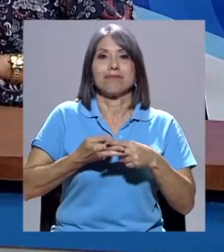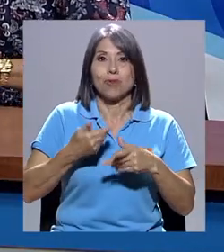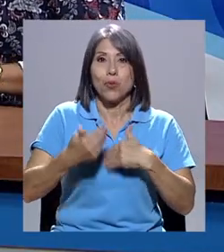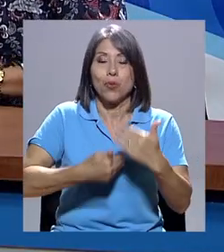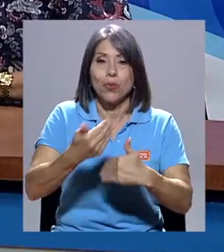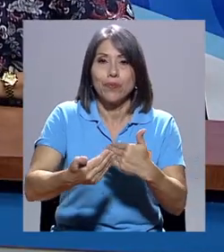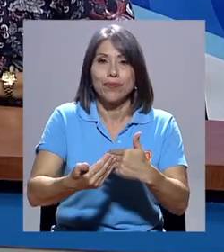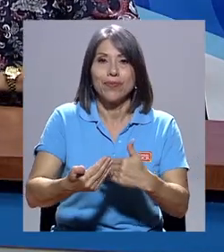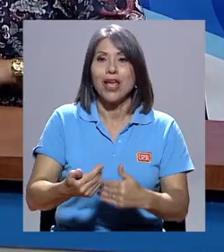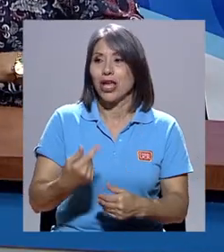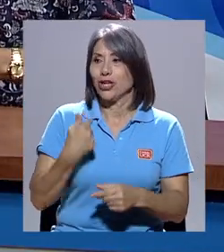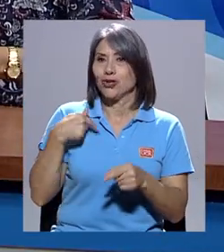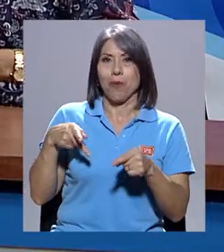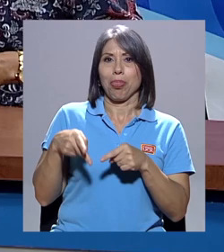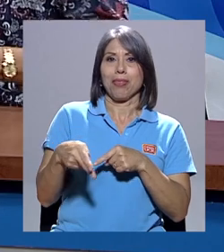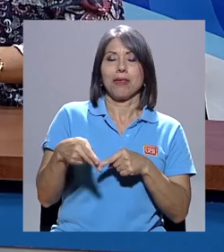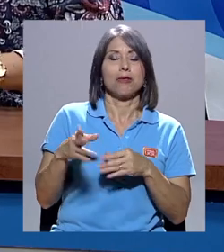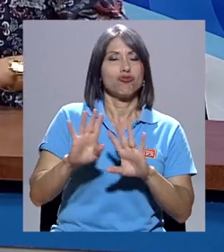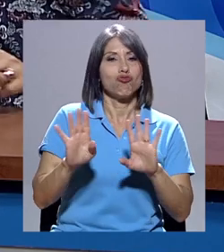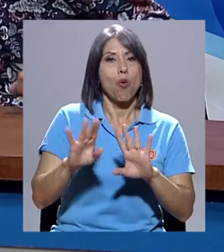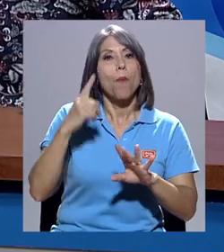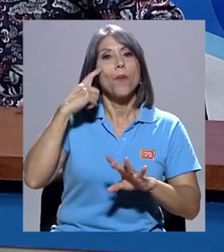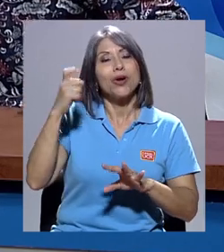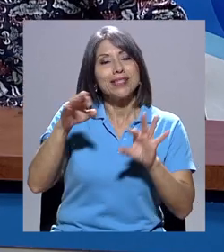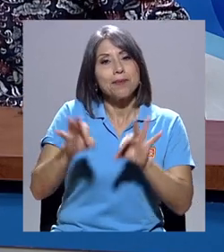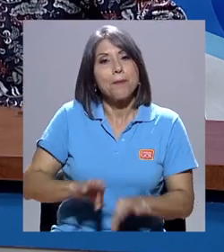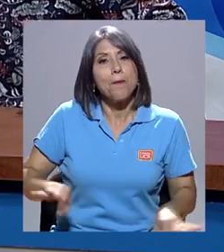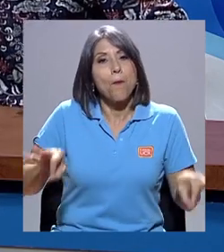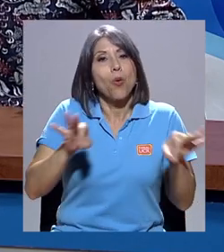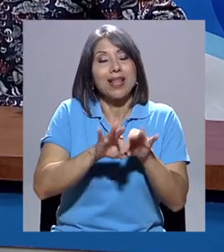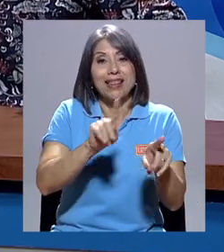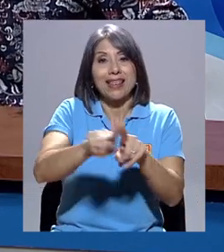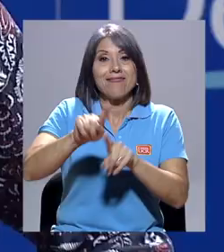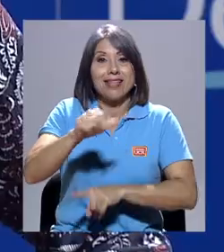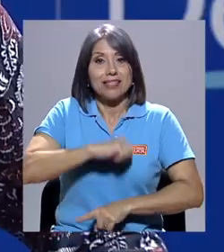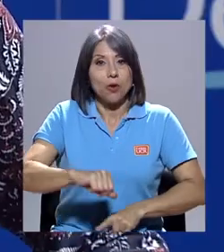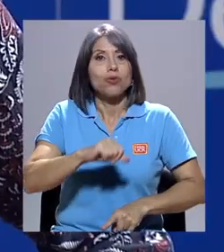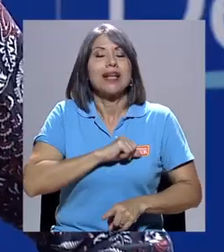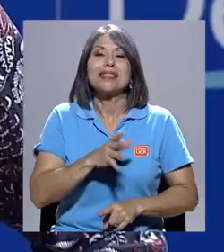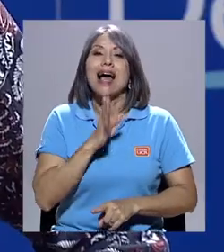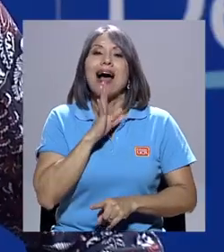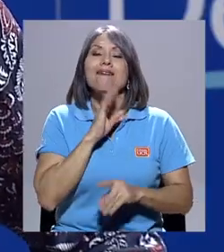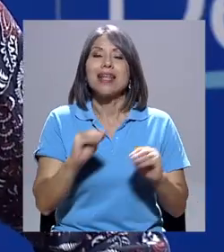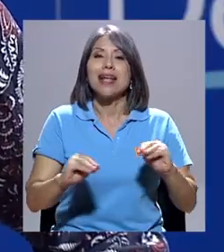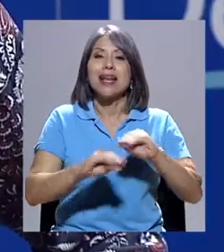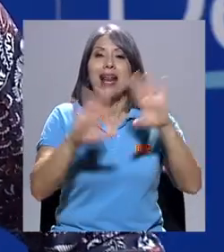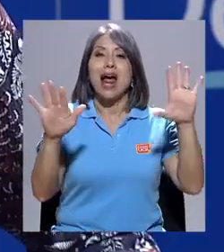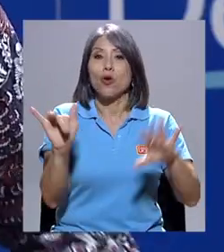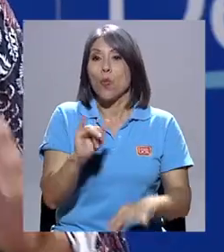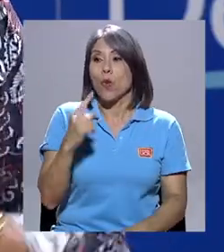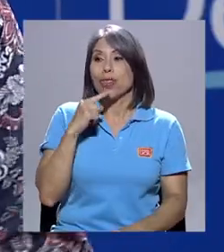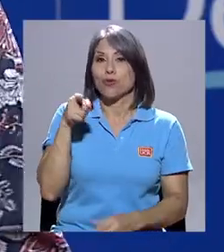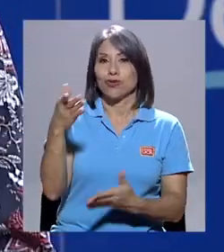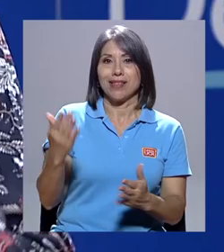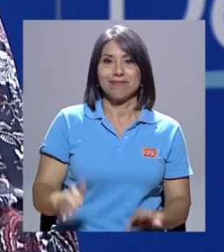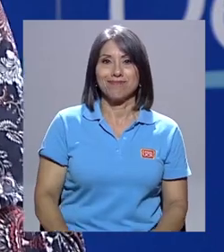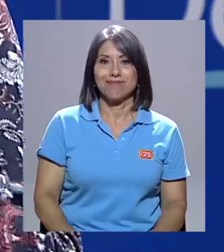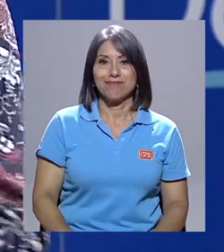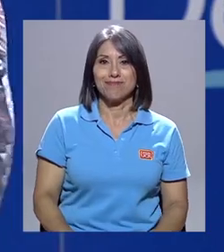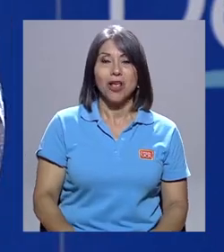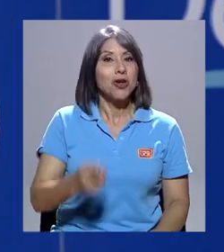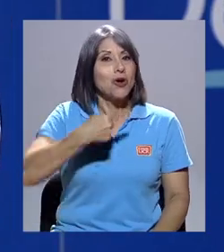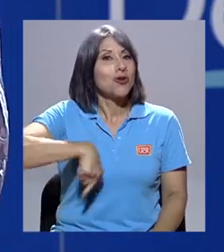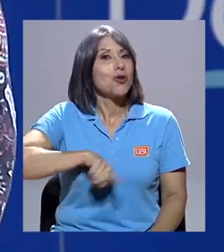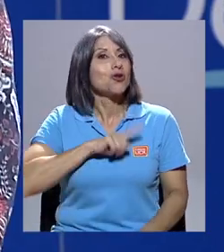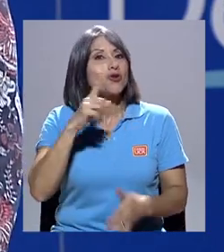muy importante que ya las autoridades en ciertos campos hablen ya más claro como lo acaba de hacer usted en este momento nada ganamos con